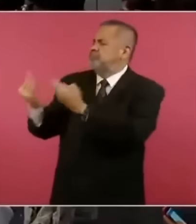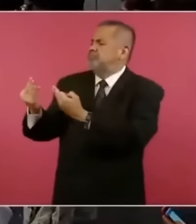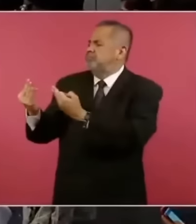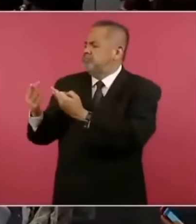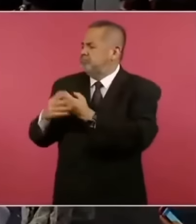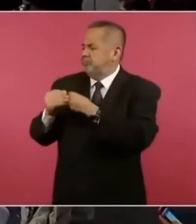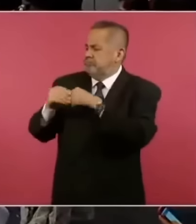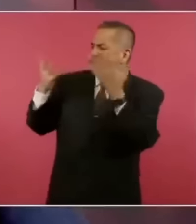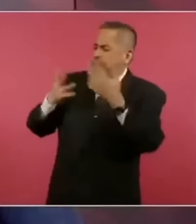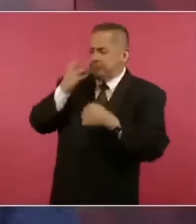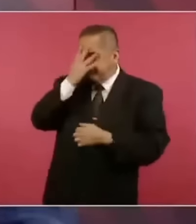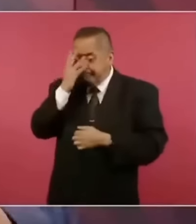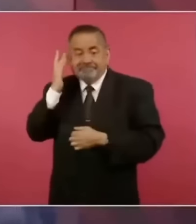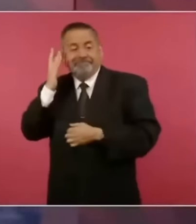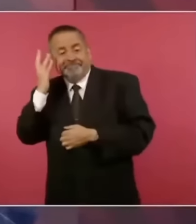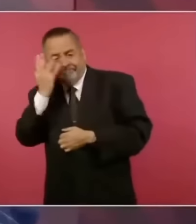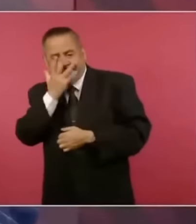Carmen